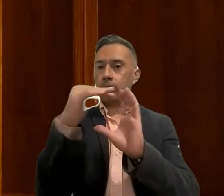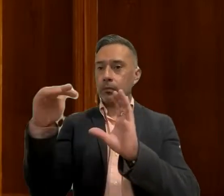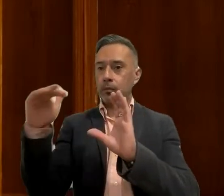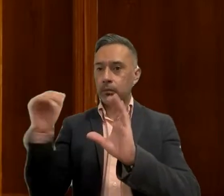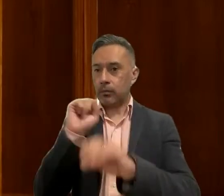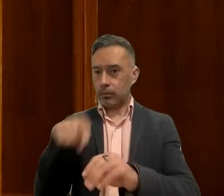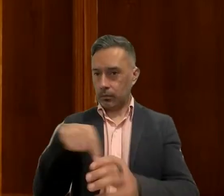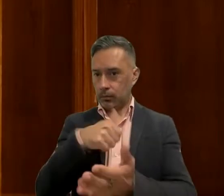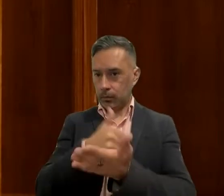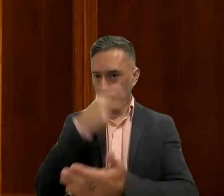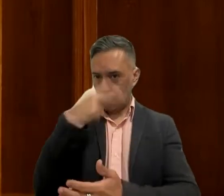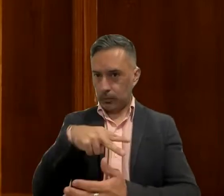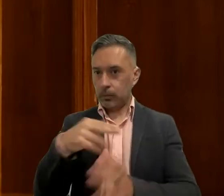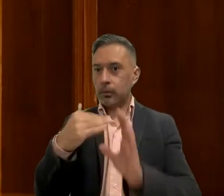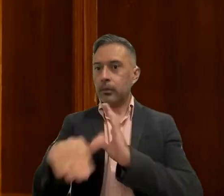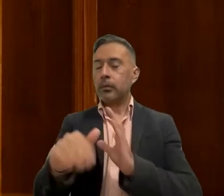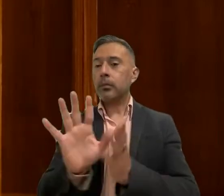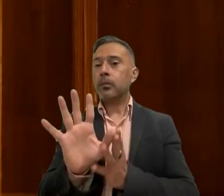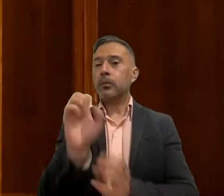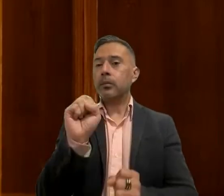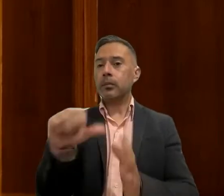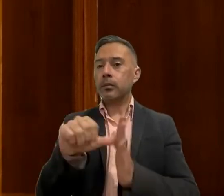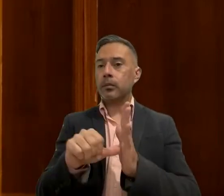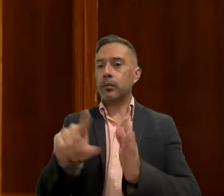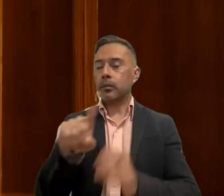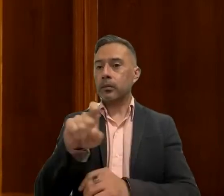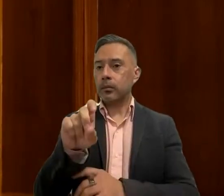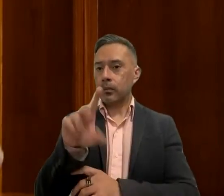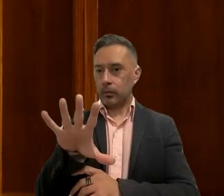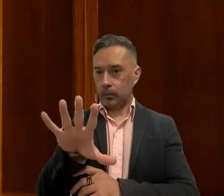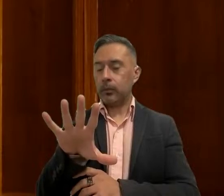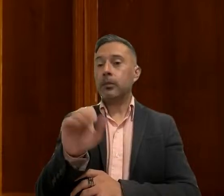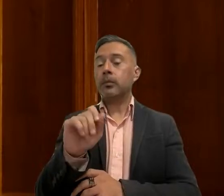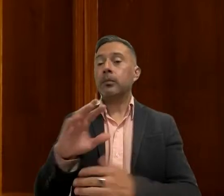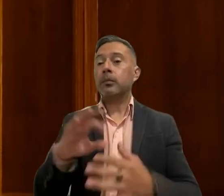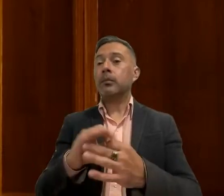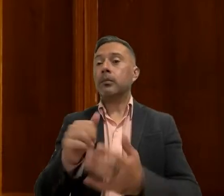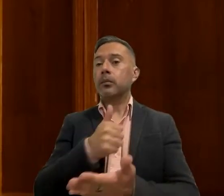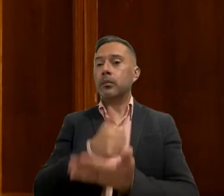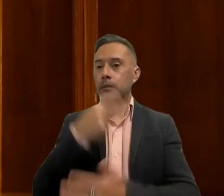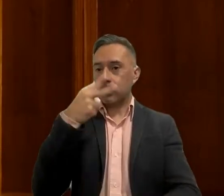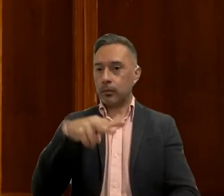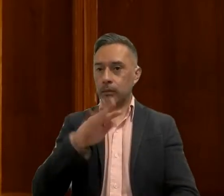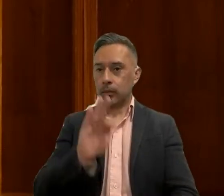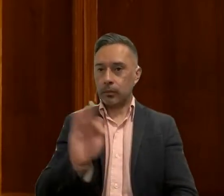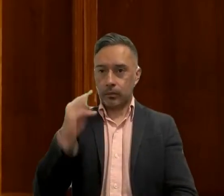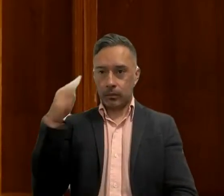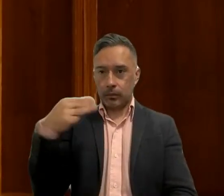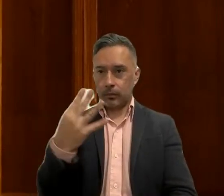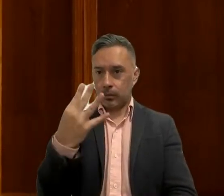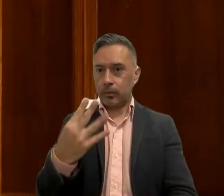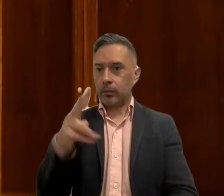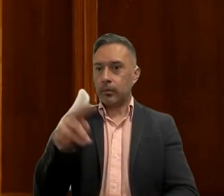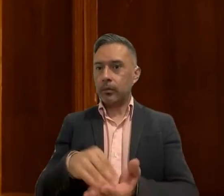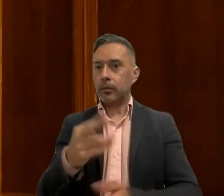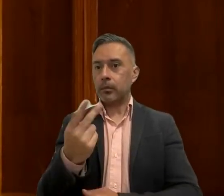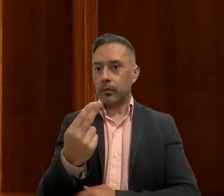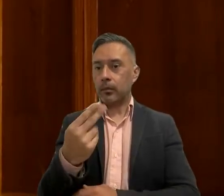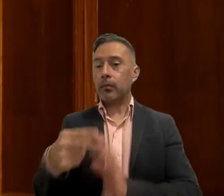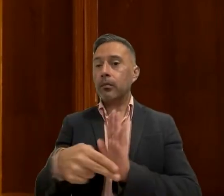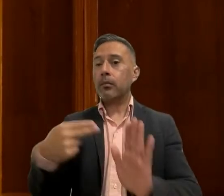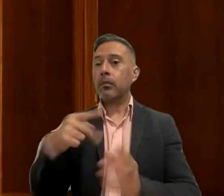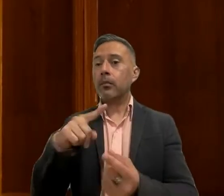artículo 135 constitucional. Ciudad de México, a 4 de marzo de 2025, firma